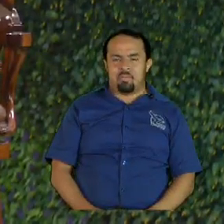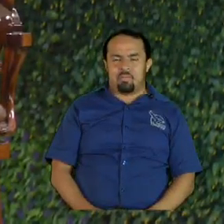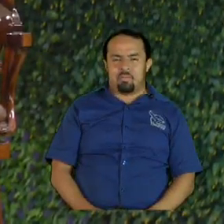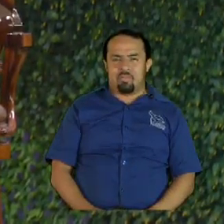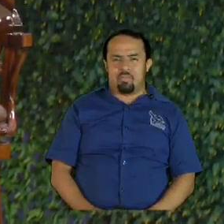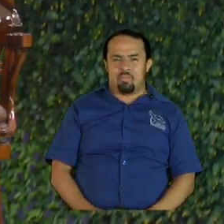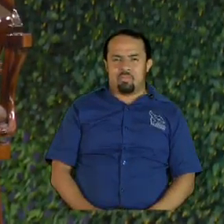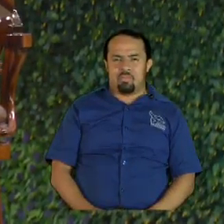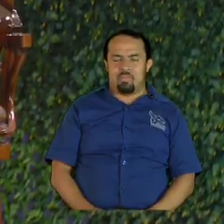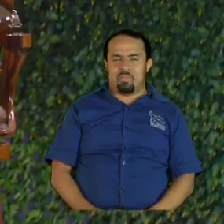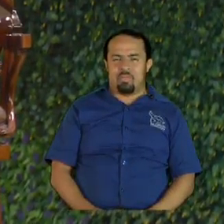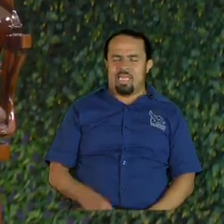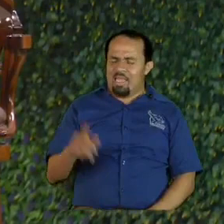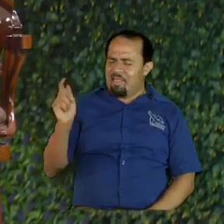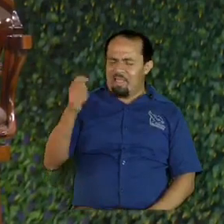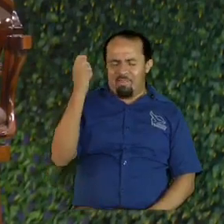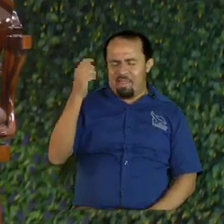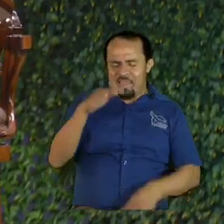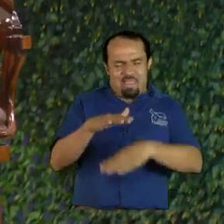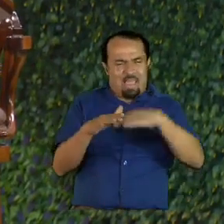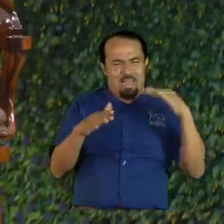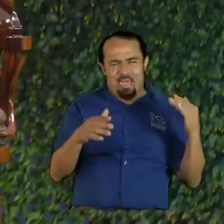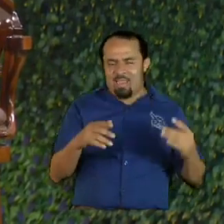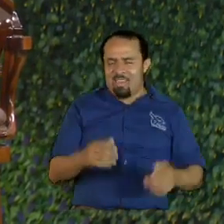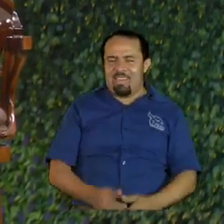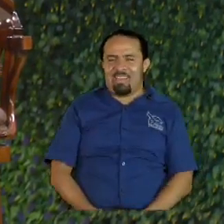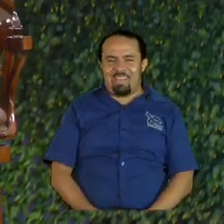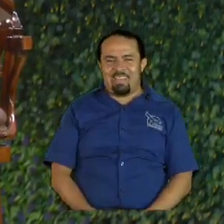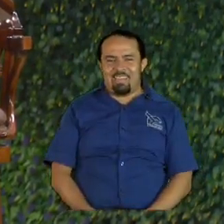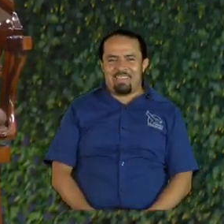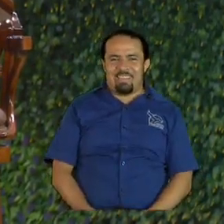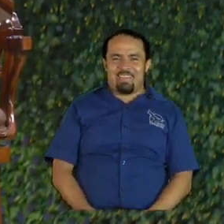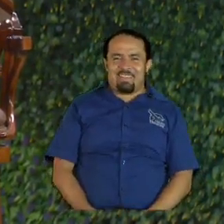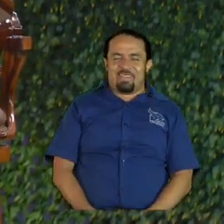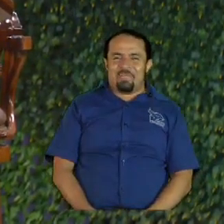No, ese David sí de una vez se salía, de una vez, hermano.